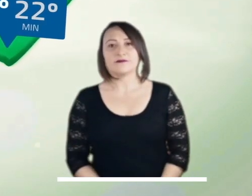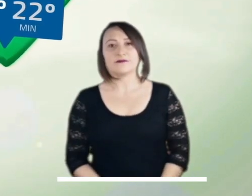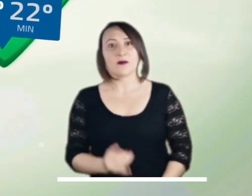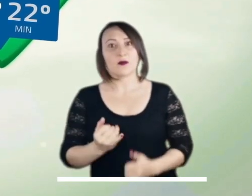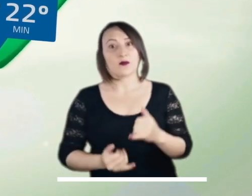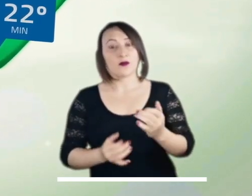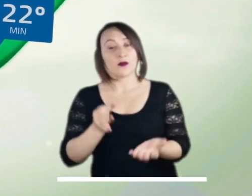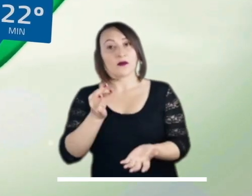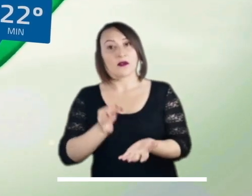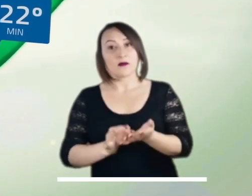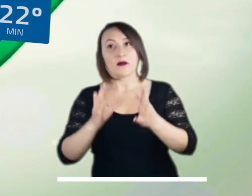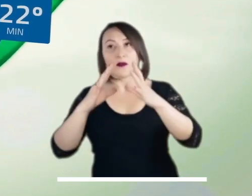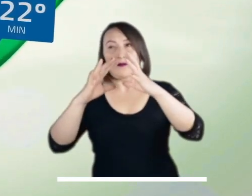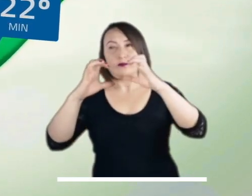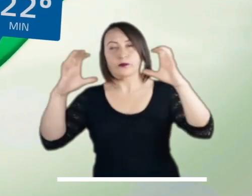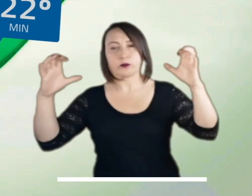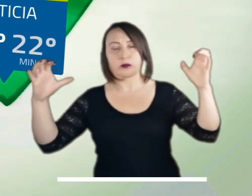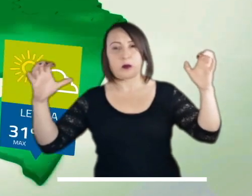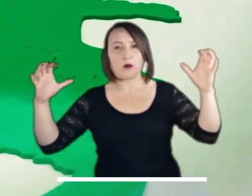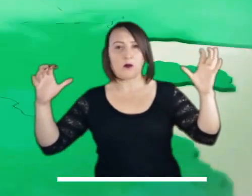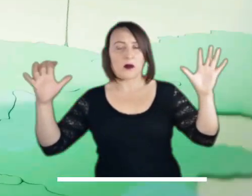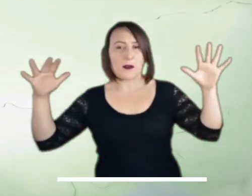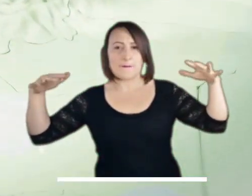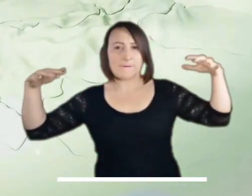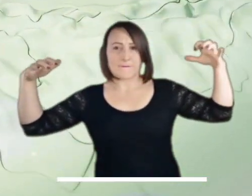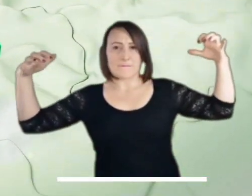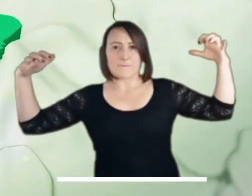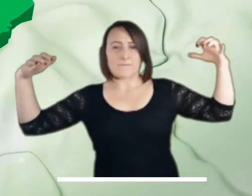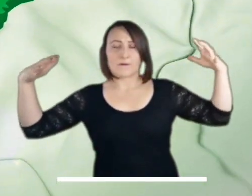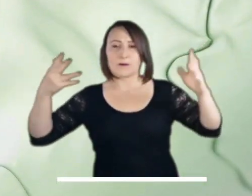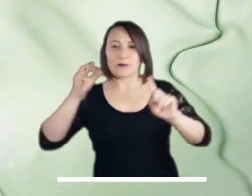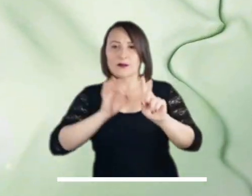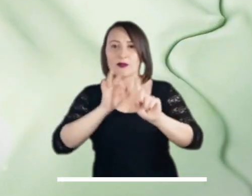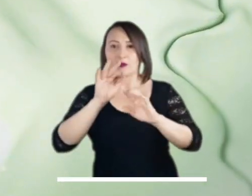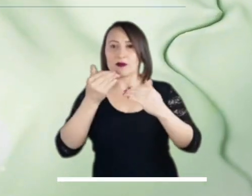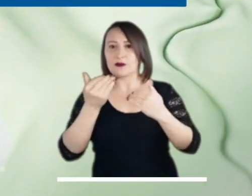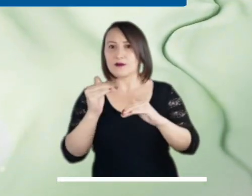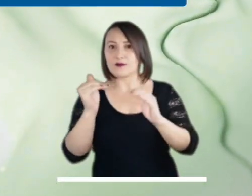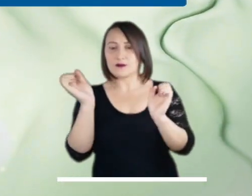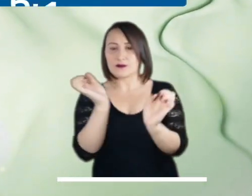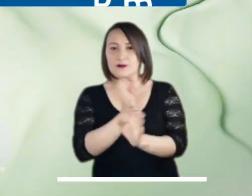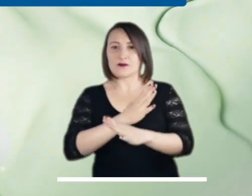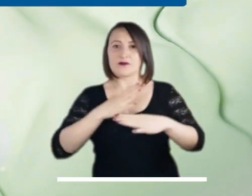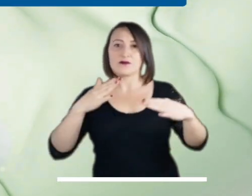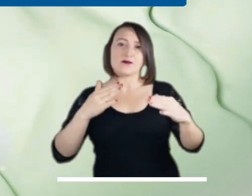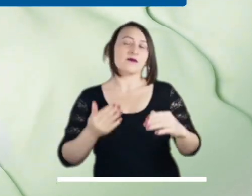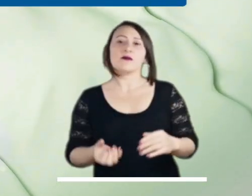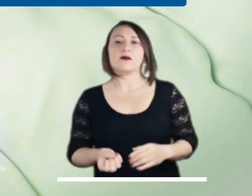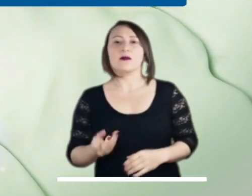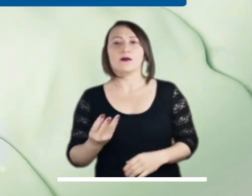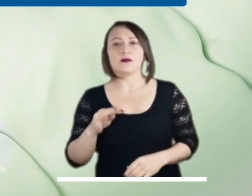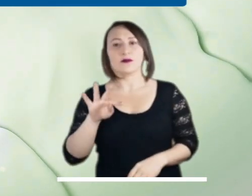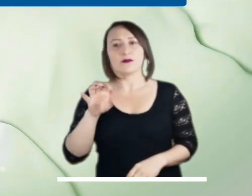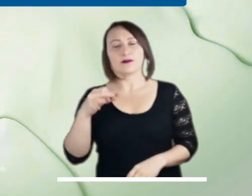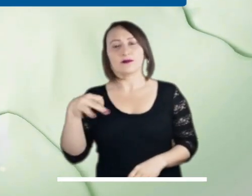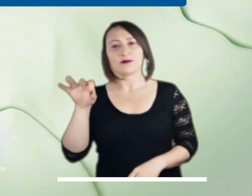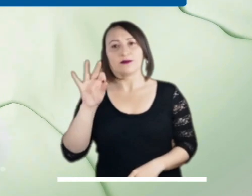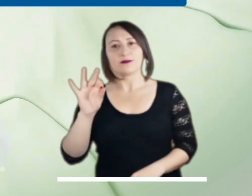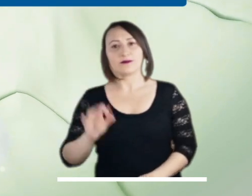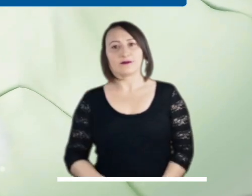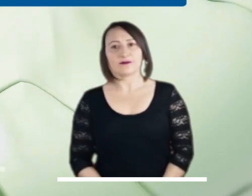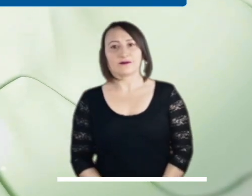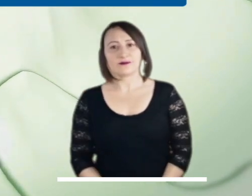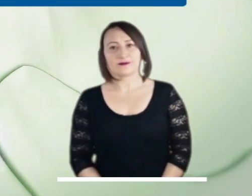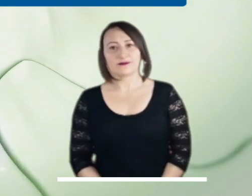Guainía, Vaupés y Amazonas. Finalmente, cielo parcialmente nublado y tiempo seco promete la capital del país. La